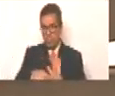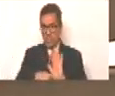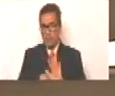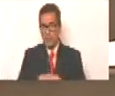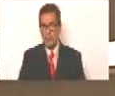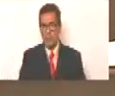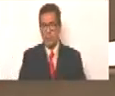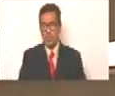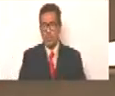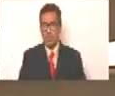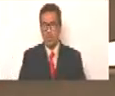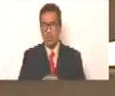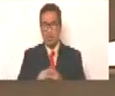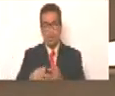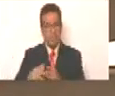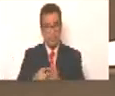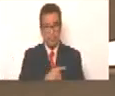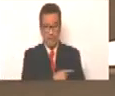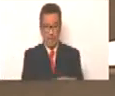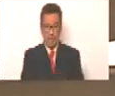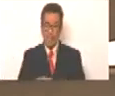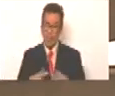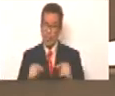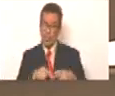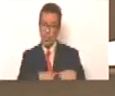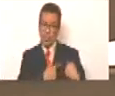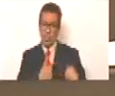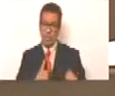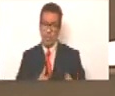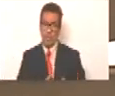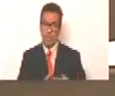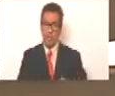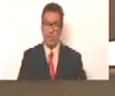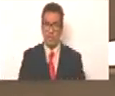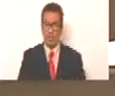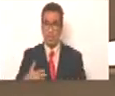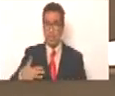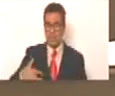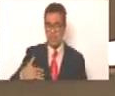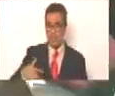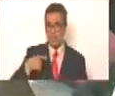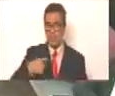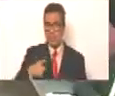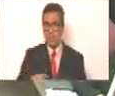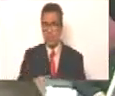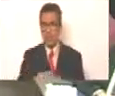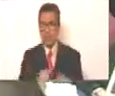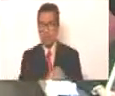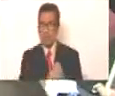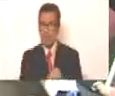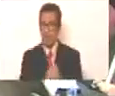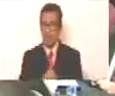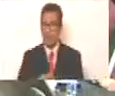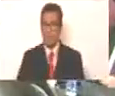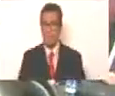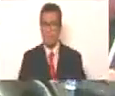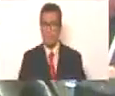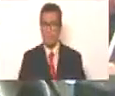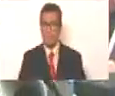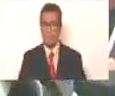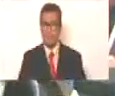fibra, en los corazones, en el sentimiento y en los afectos de los